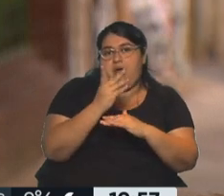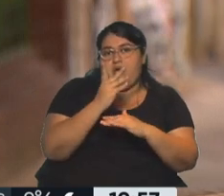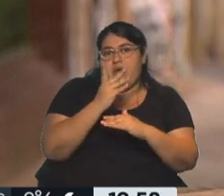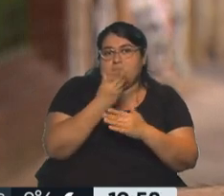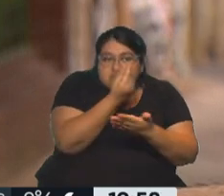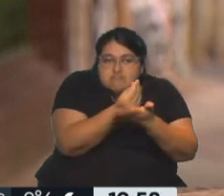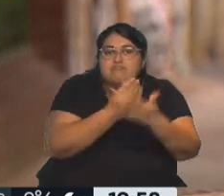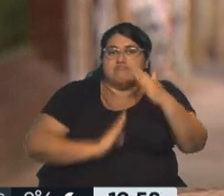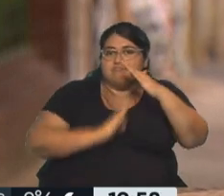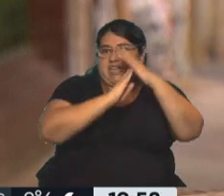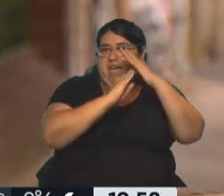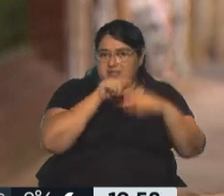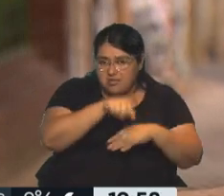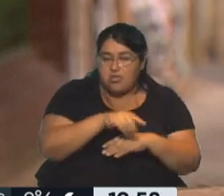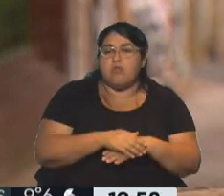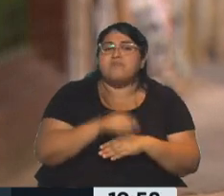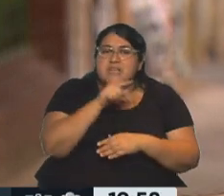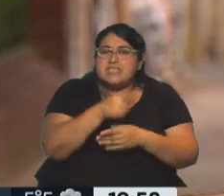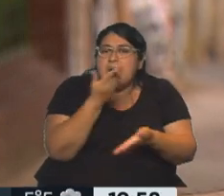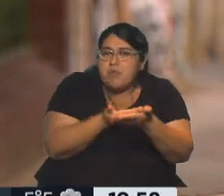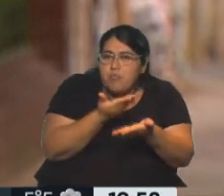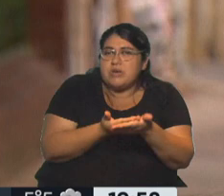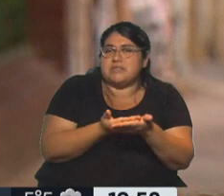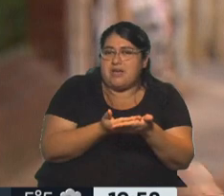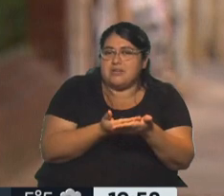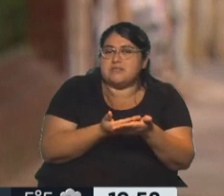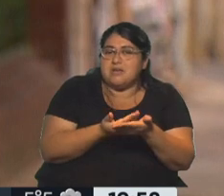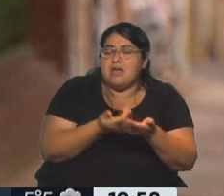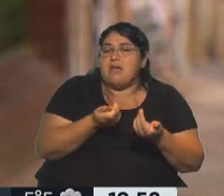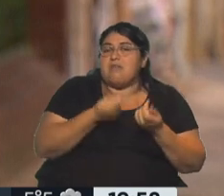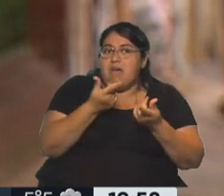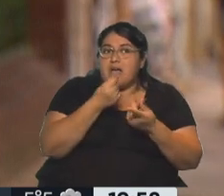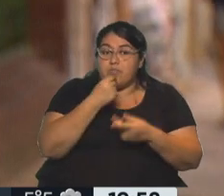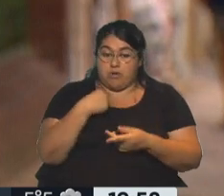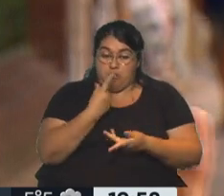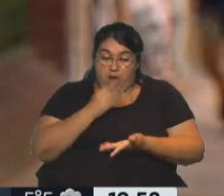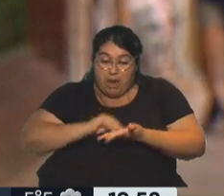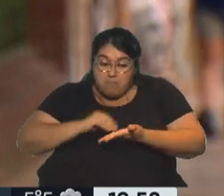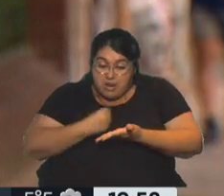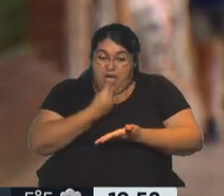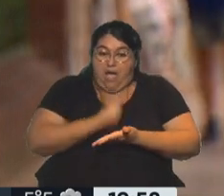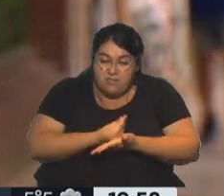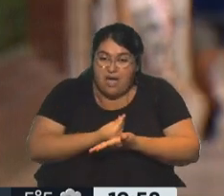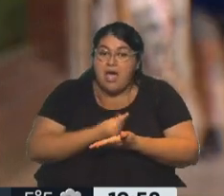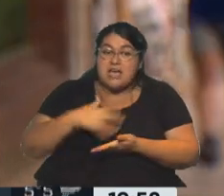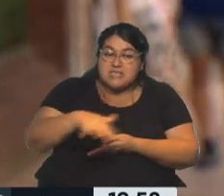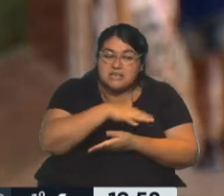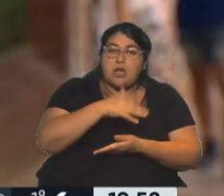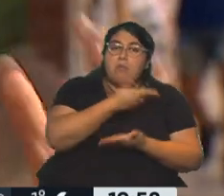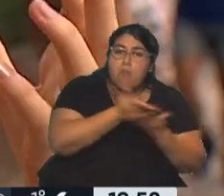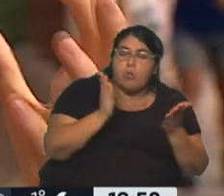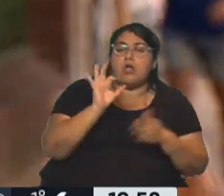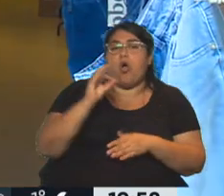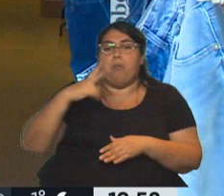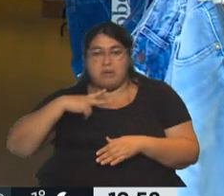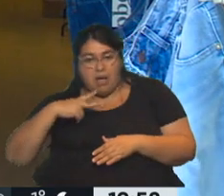está en el informe políticas en ese sentido que permiten que además de ser empleadas en el sector privado público lo